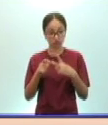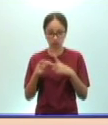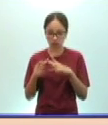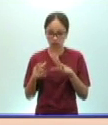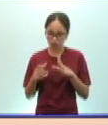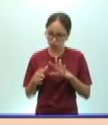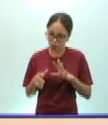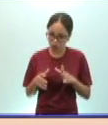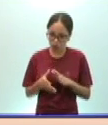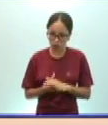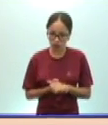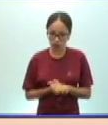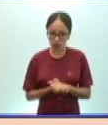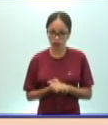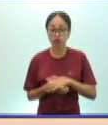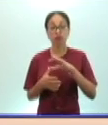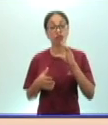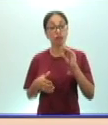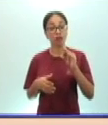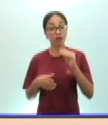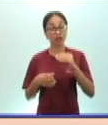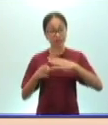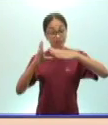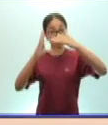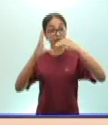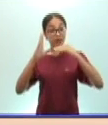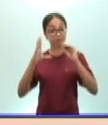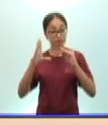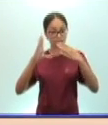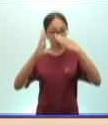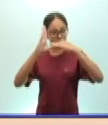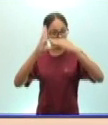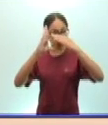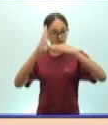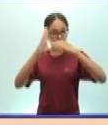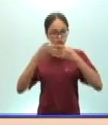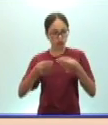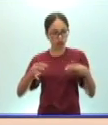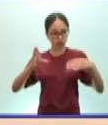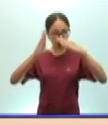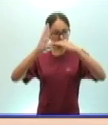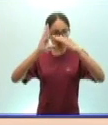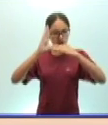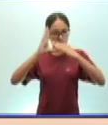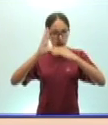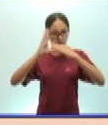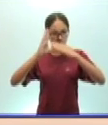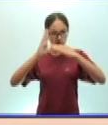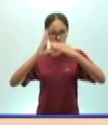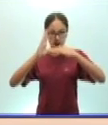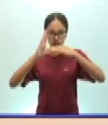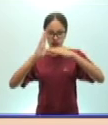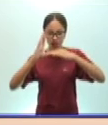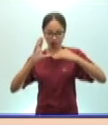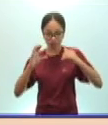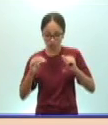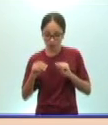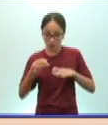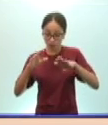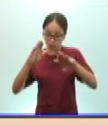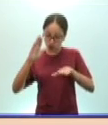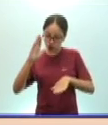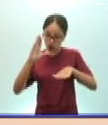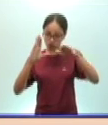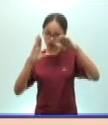cuando ya estamos diciendo que se deposita rápidamente en el fondo del recipiente, estamos hablando de la densidad de la arena con respecto